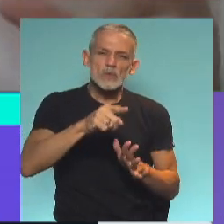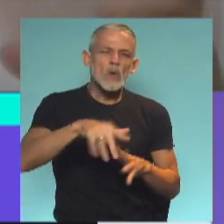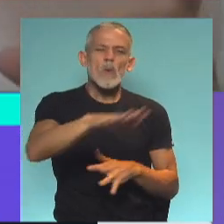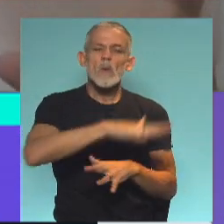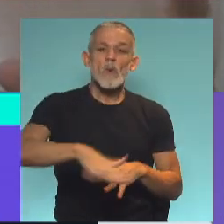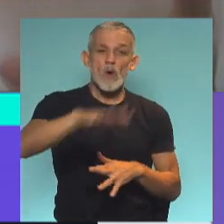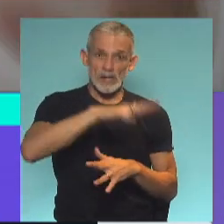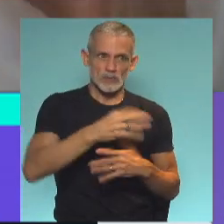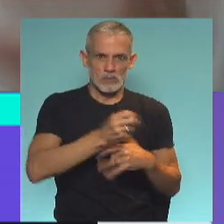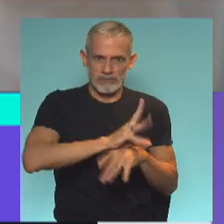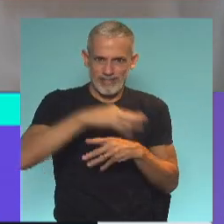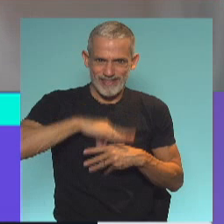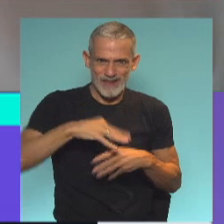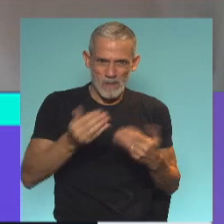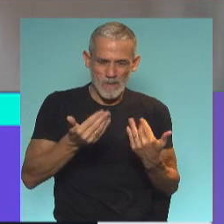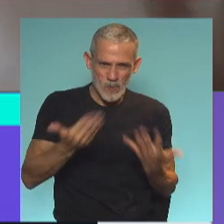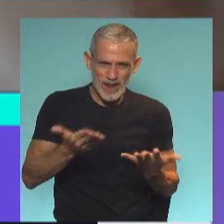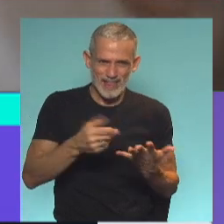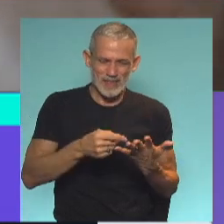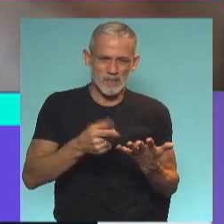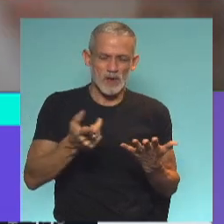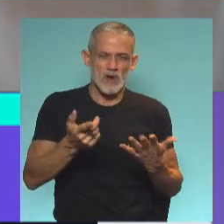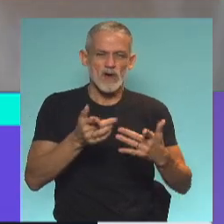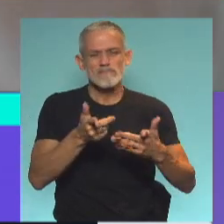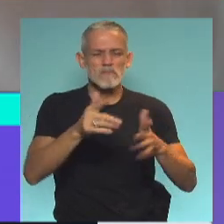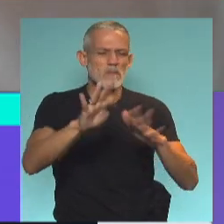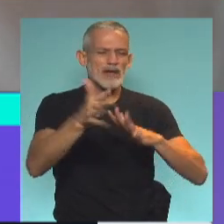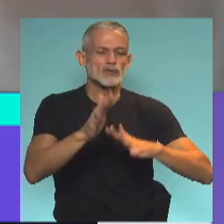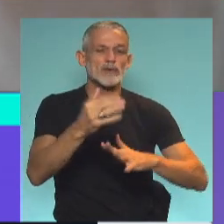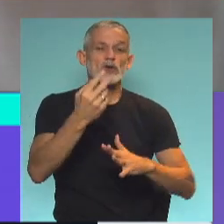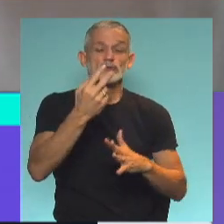población susceptible y que puede representar algo así como